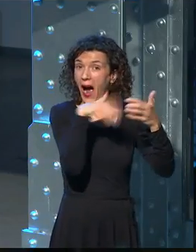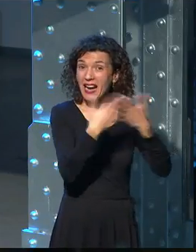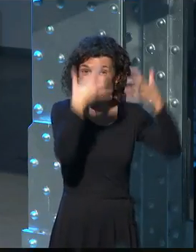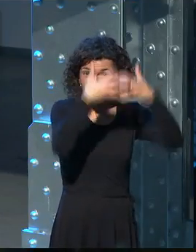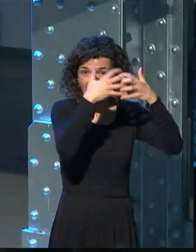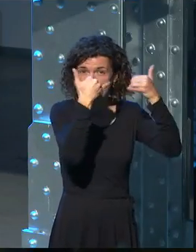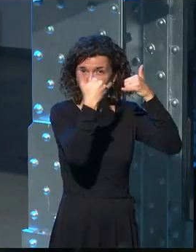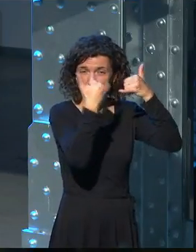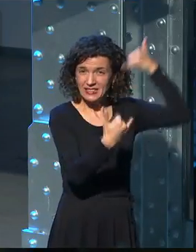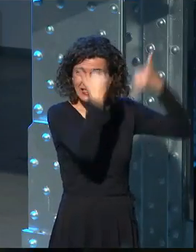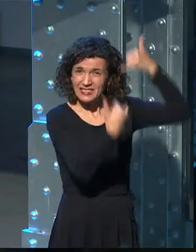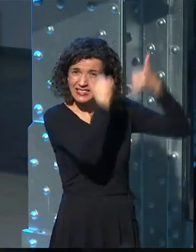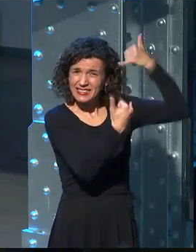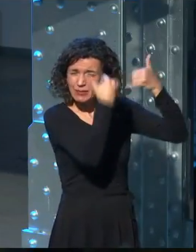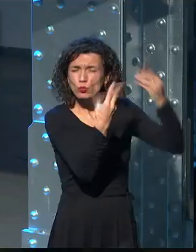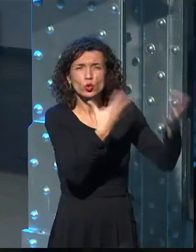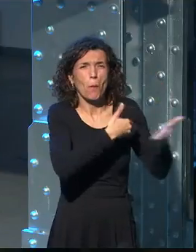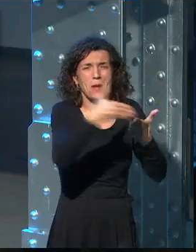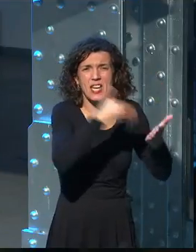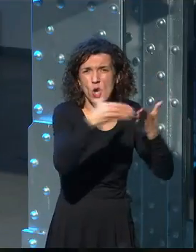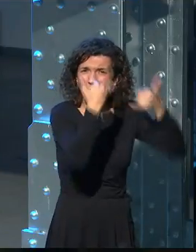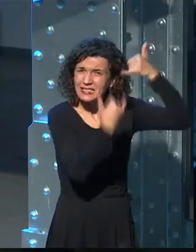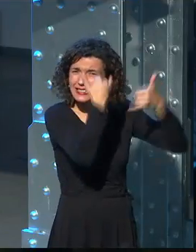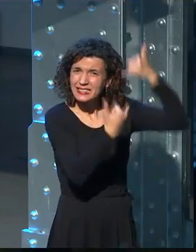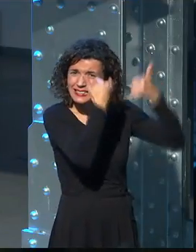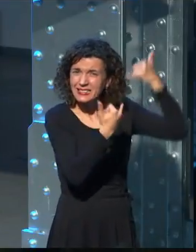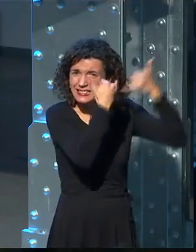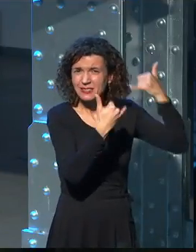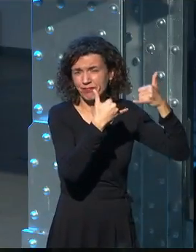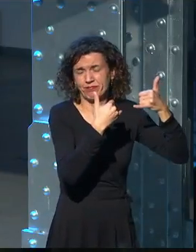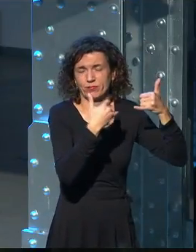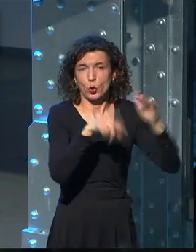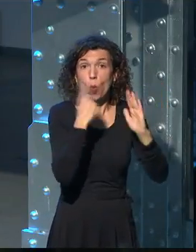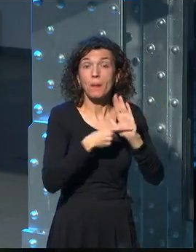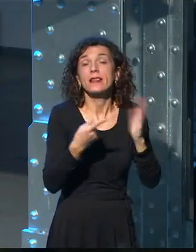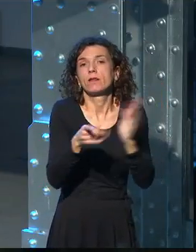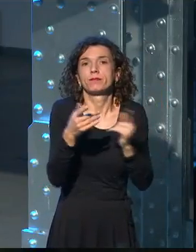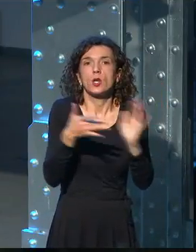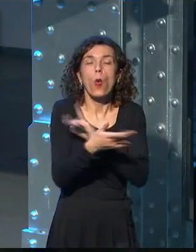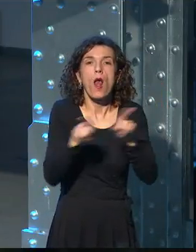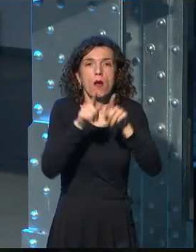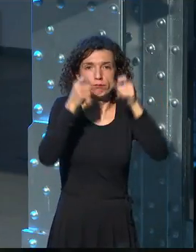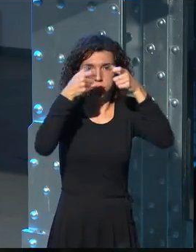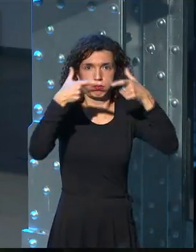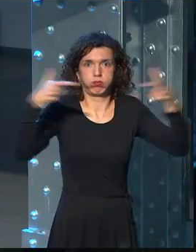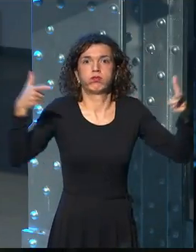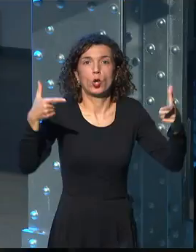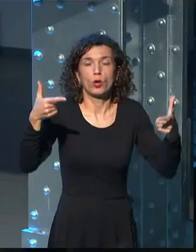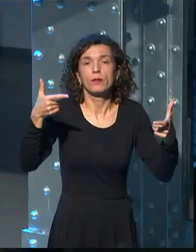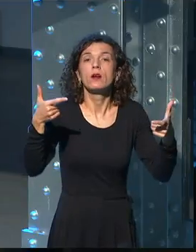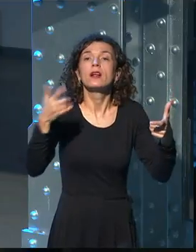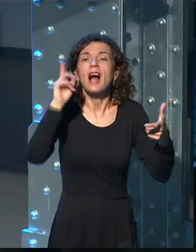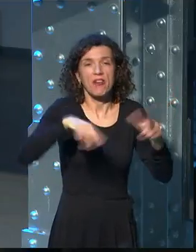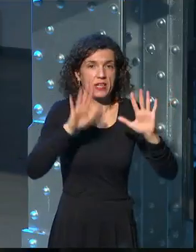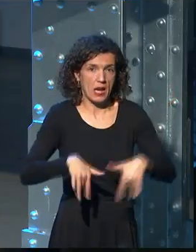una barbaridad, porque ocuparía prácticamente la mitad de cada uno de nuestros hemisferios cerebrales. El sistema receptor tendría que crecer en comparación también de nuevo